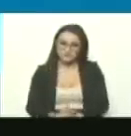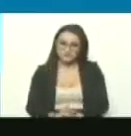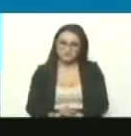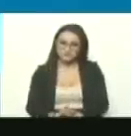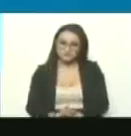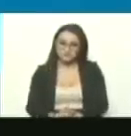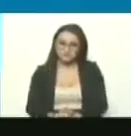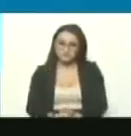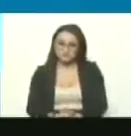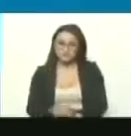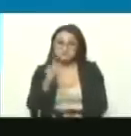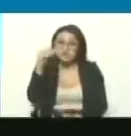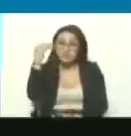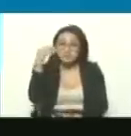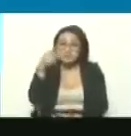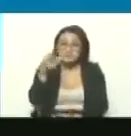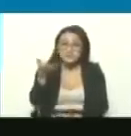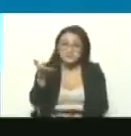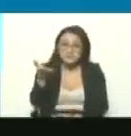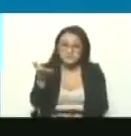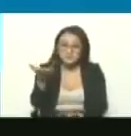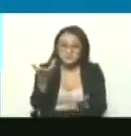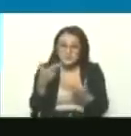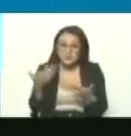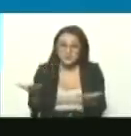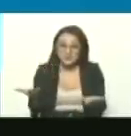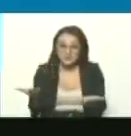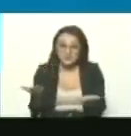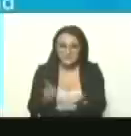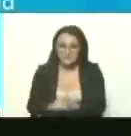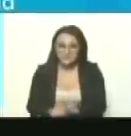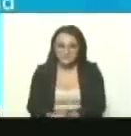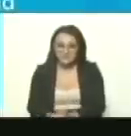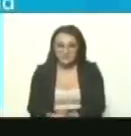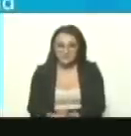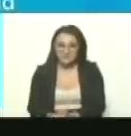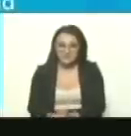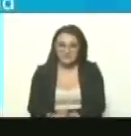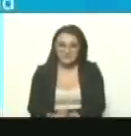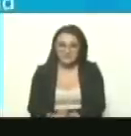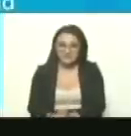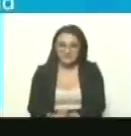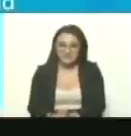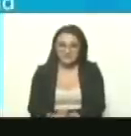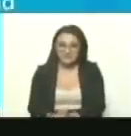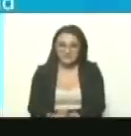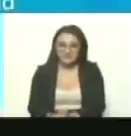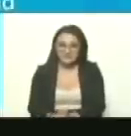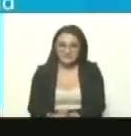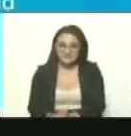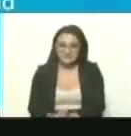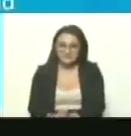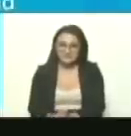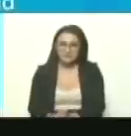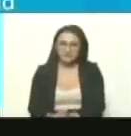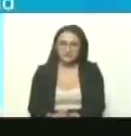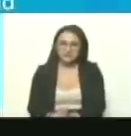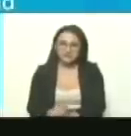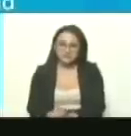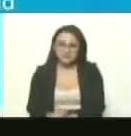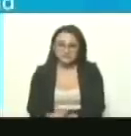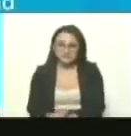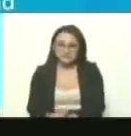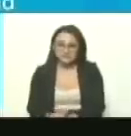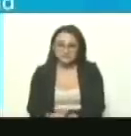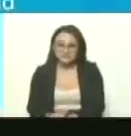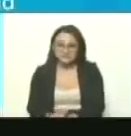¿Qué te parece? ¿Qué te parece? Cuéntame. Está bien, bien, contenta y agradecida aquí. Nosotros estuvimos en